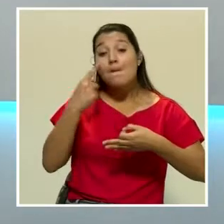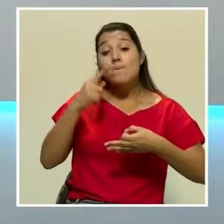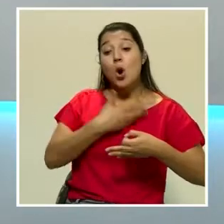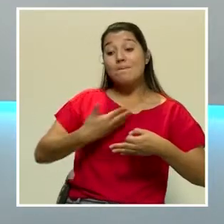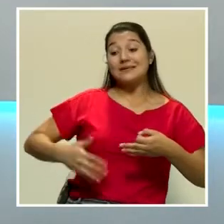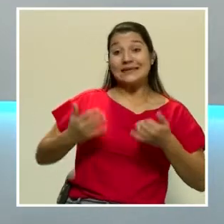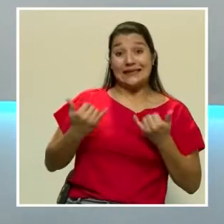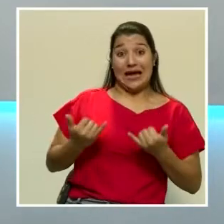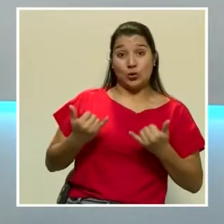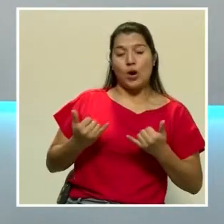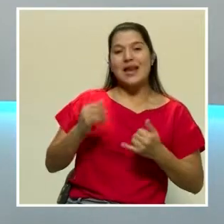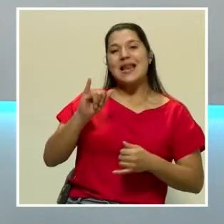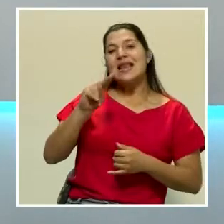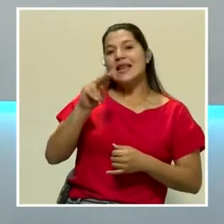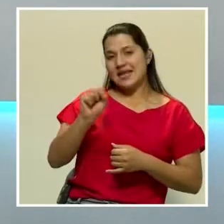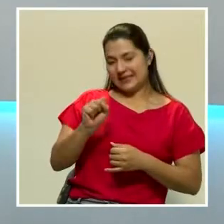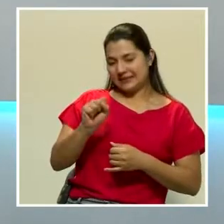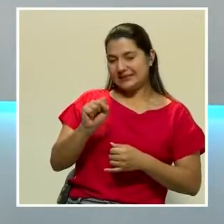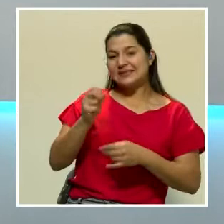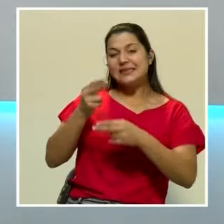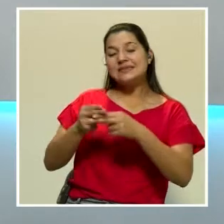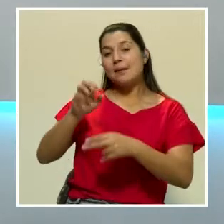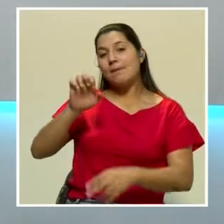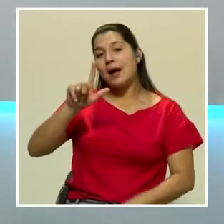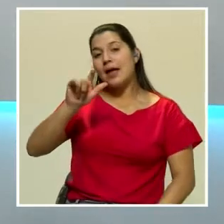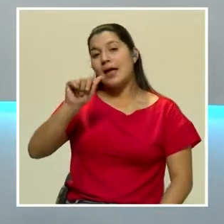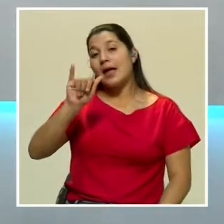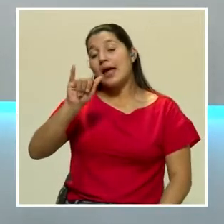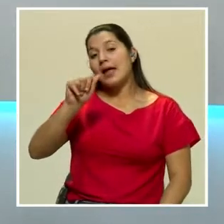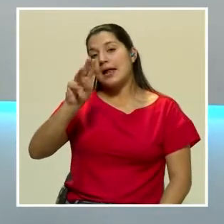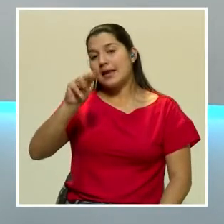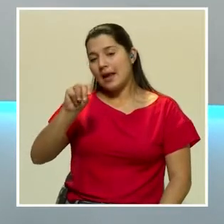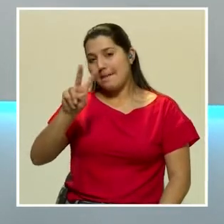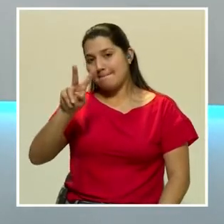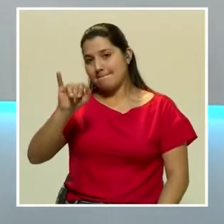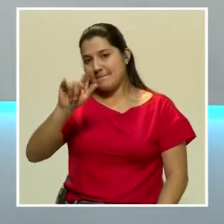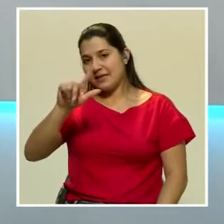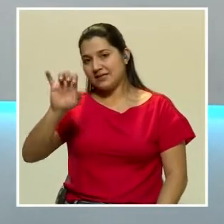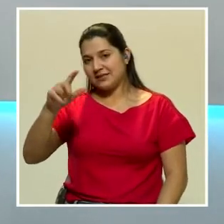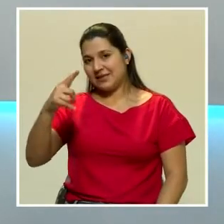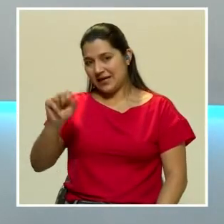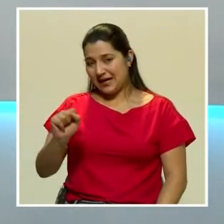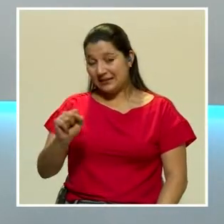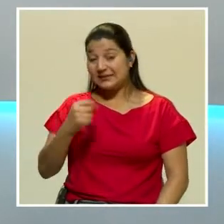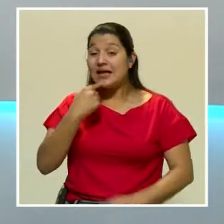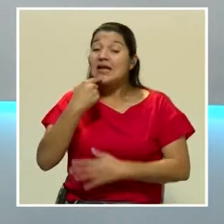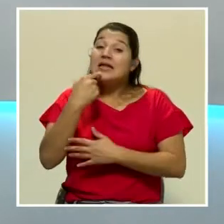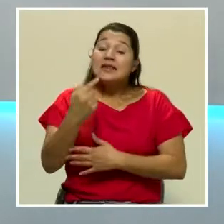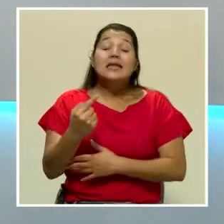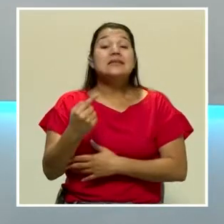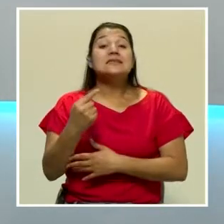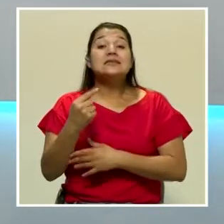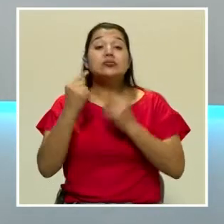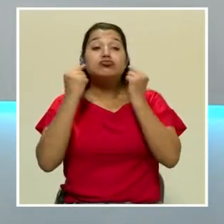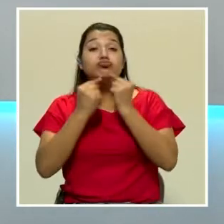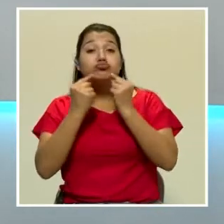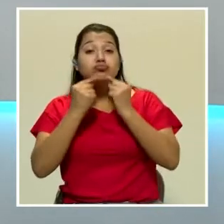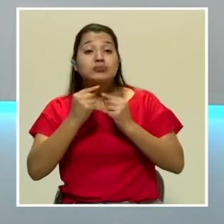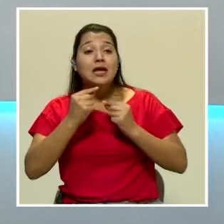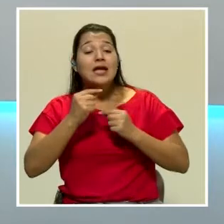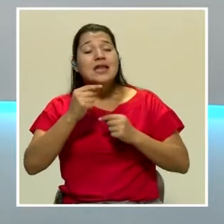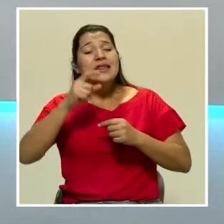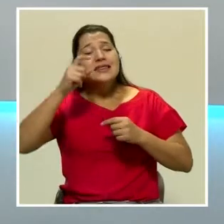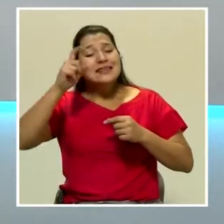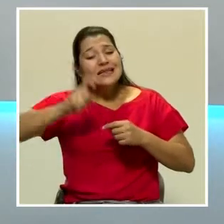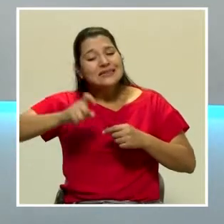Seguros, Elian Villegas. Chávez advirtió que deben ser las medidas más estrictas por la coyuntura que vive el país, las medidas